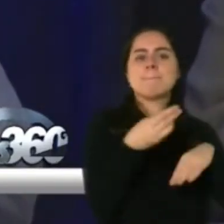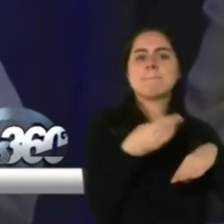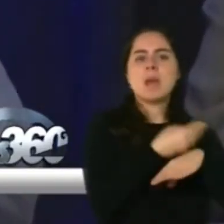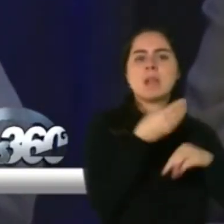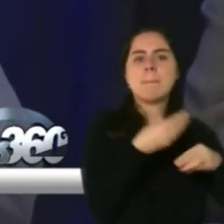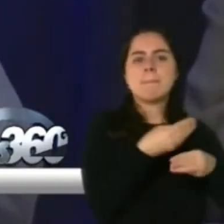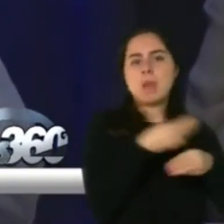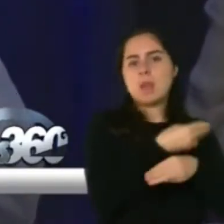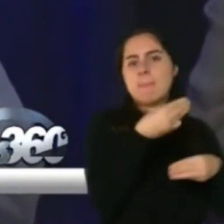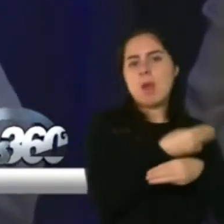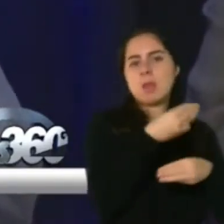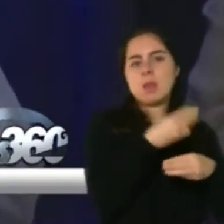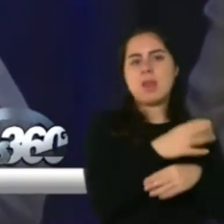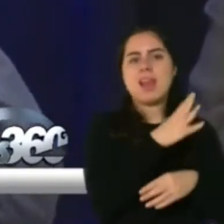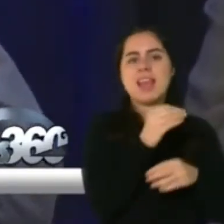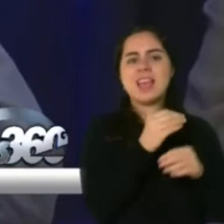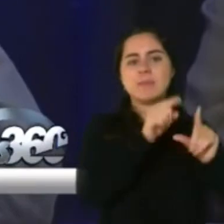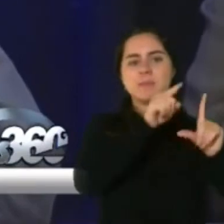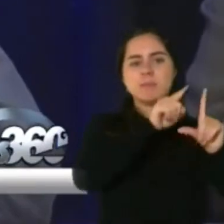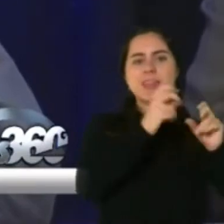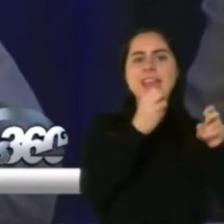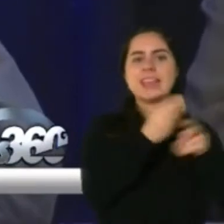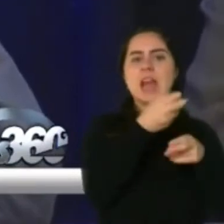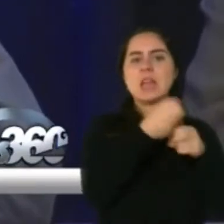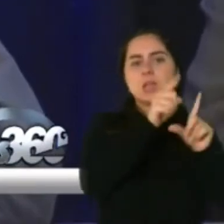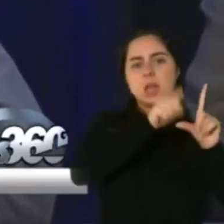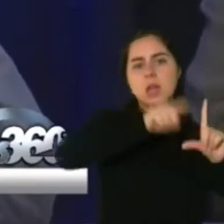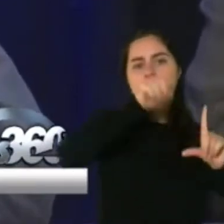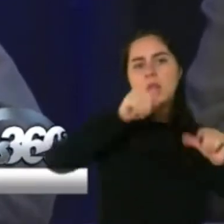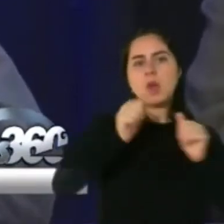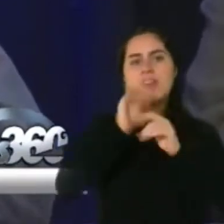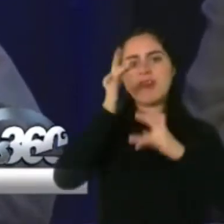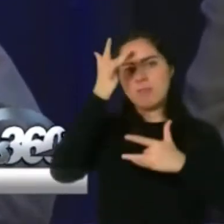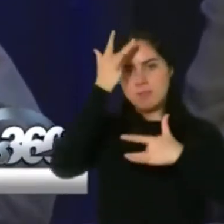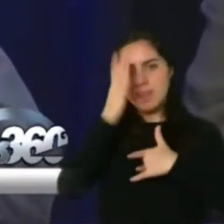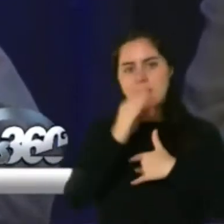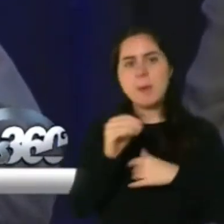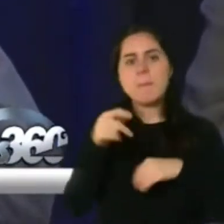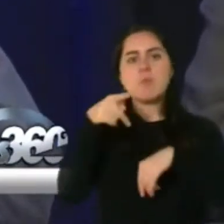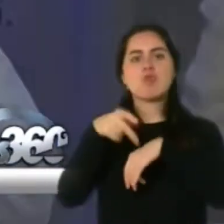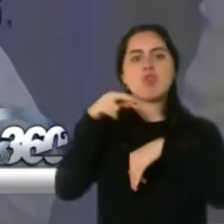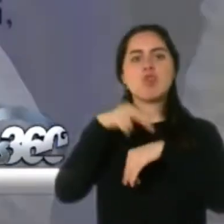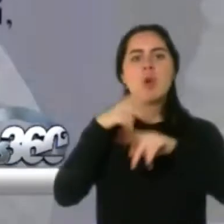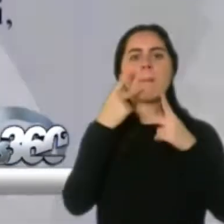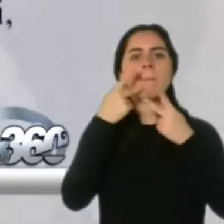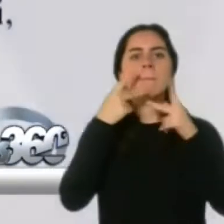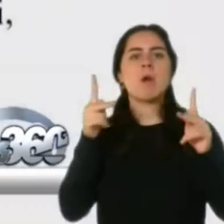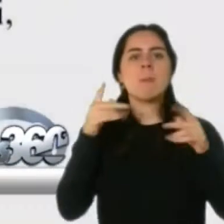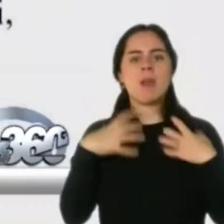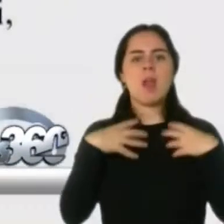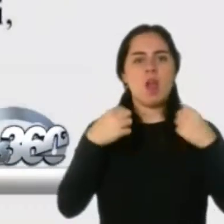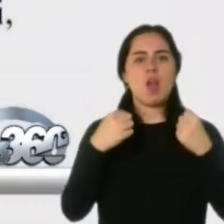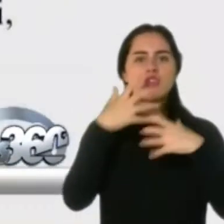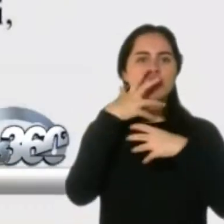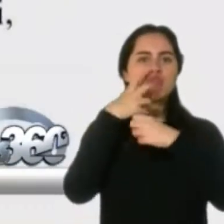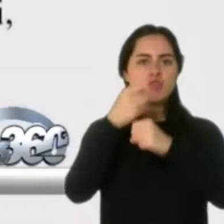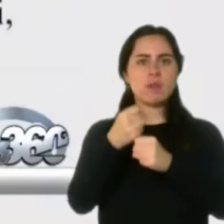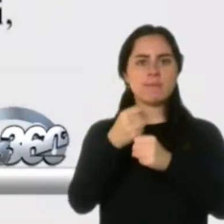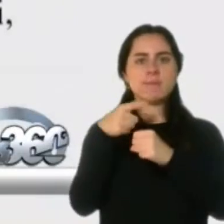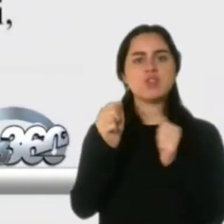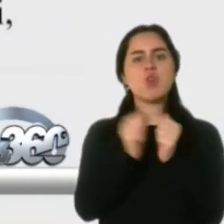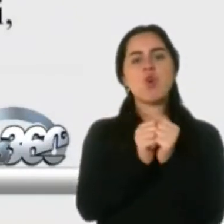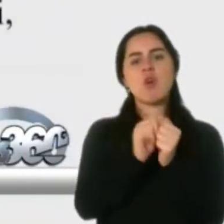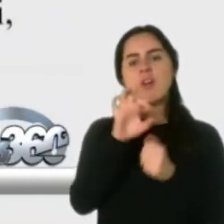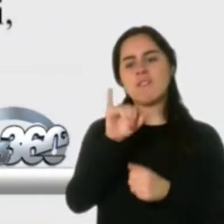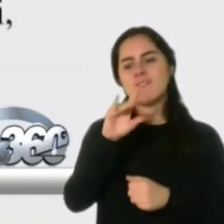matemática epidemiológica del Puerto Rico Public Health Trust, que es un programa del Fideicomiso de Ciencia,